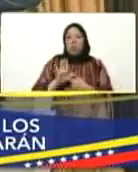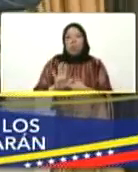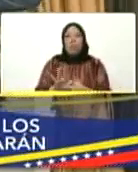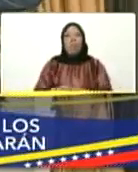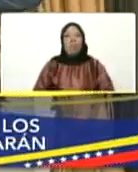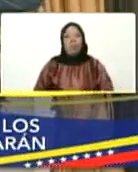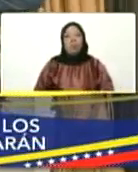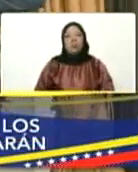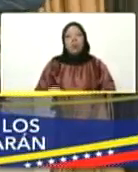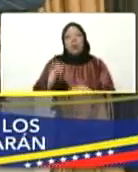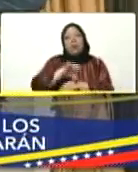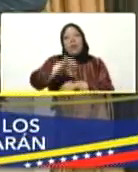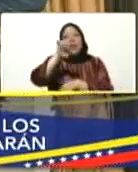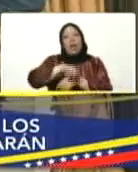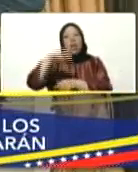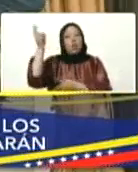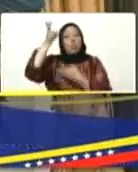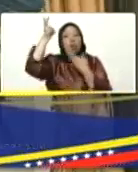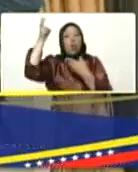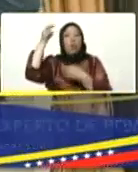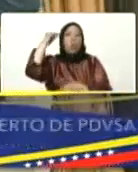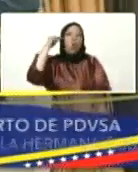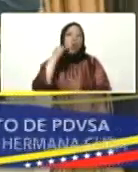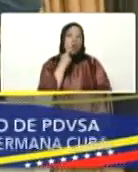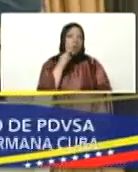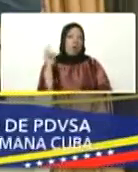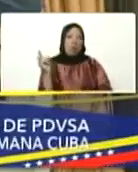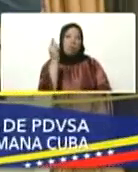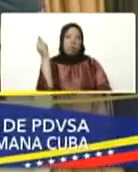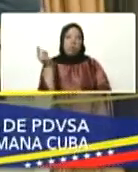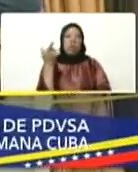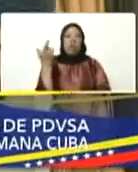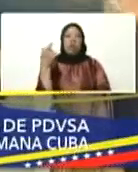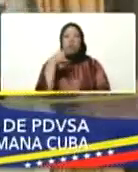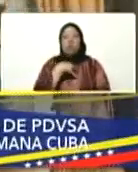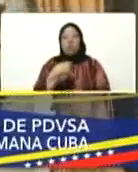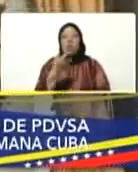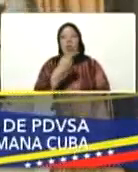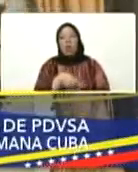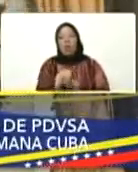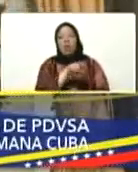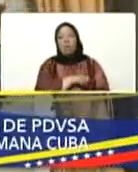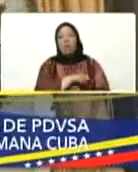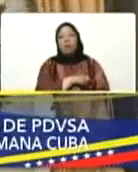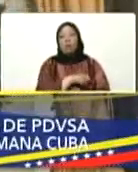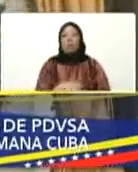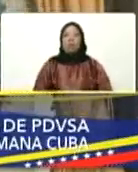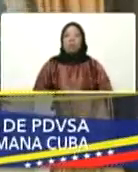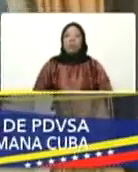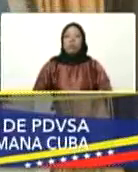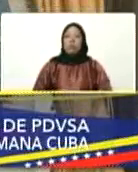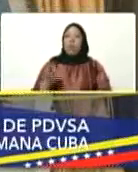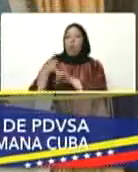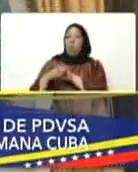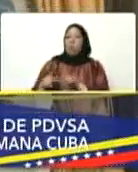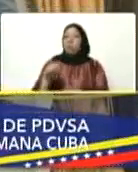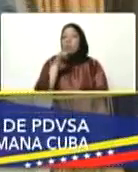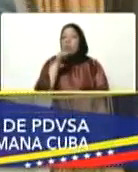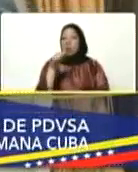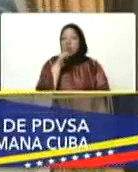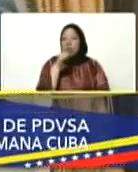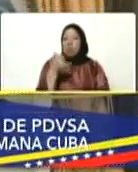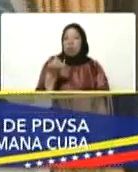es Ecuador, Perú, Bolivia, a acabar con el Imperio Español en el sur. Y por otro lado, su